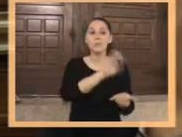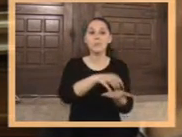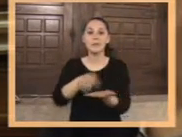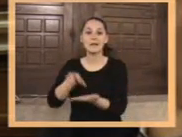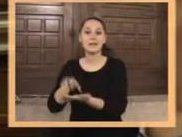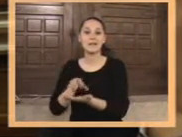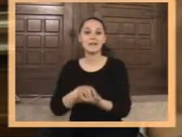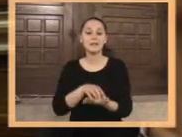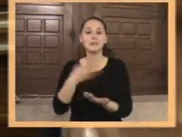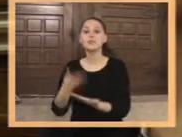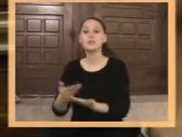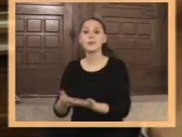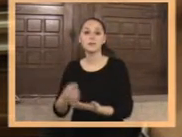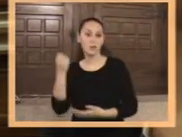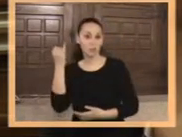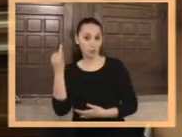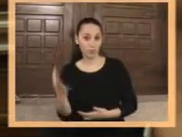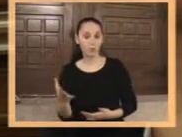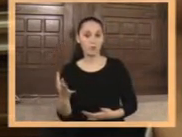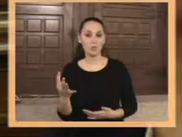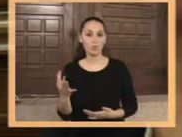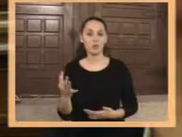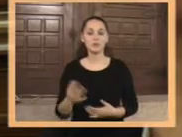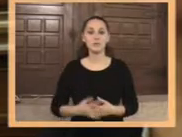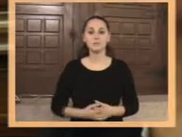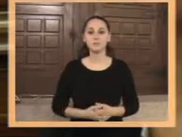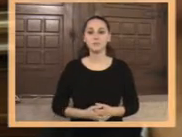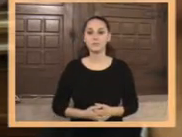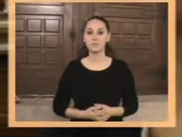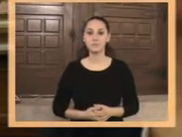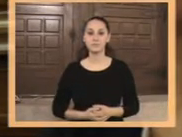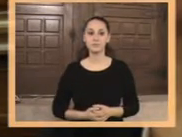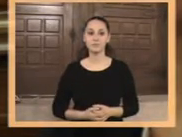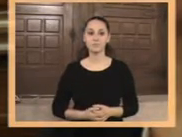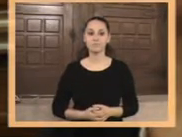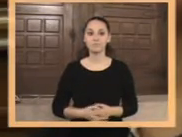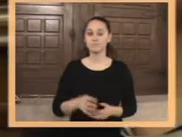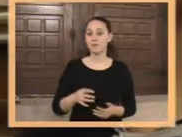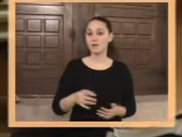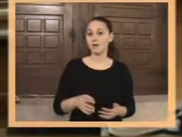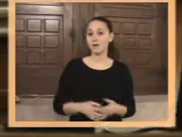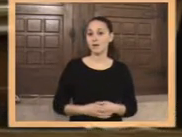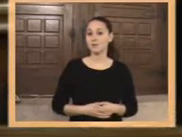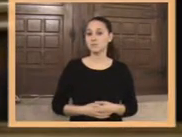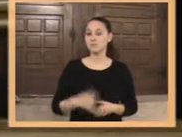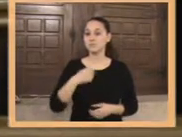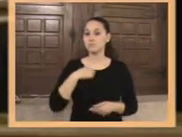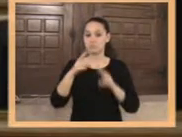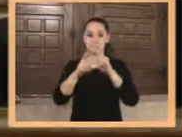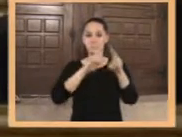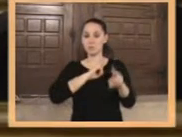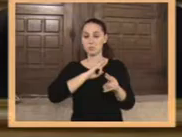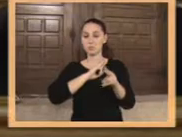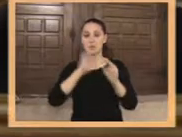una copia del pliego de condiciones entre el ayuntamiento y la empresa gestora de los mercadillos. Todavía al día de hoy no se me ha